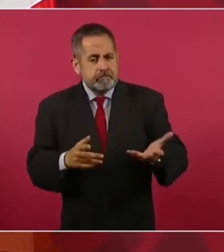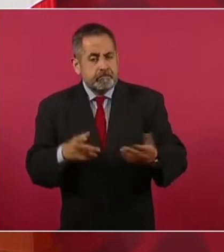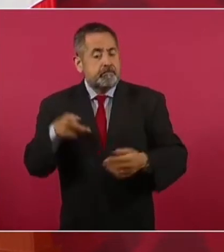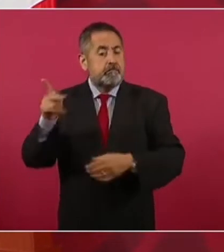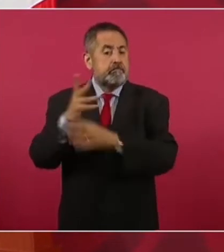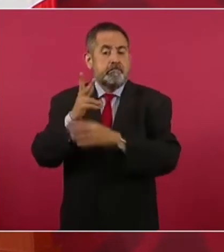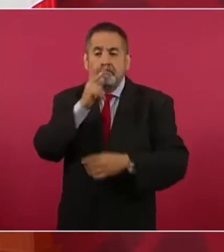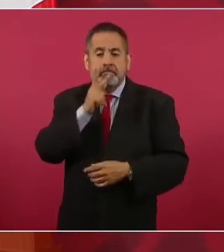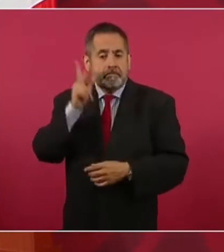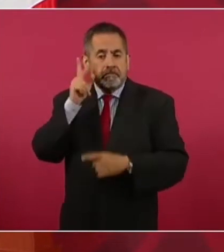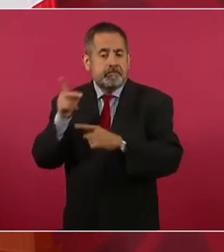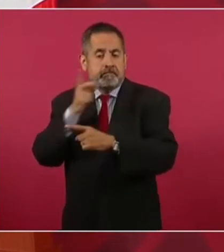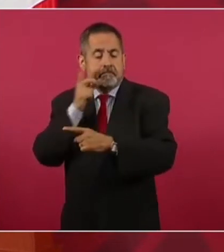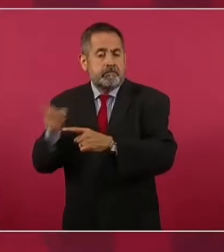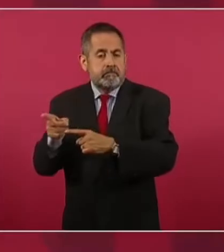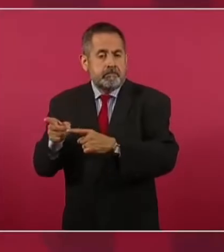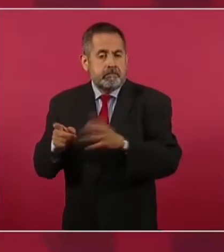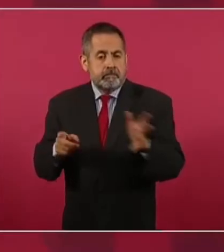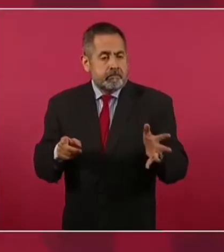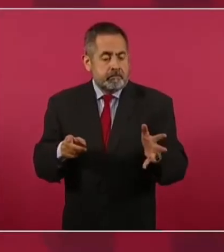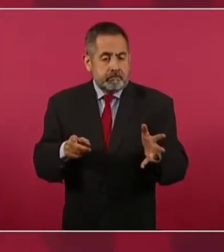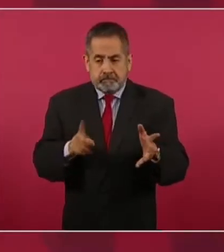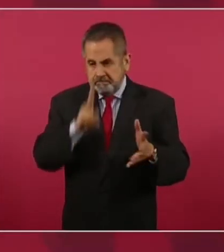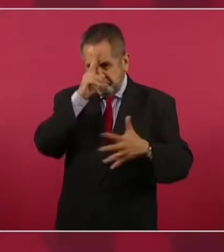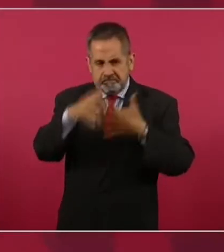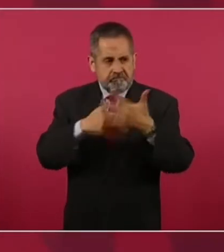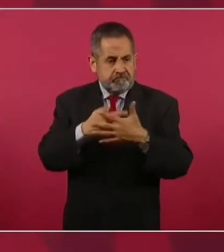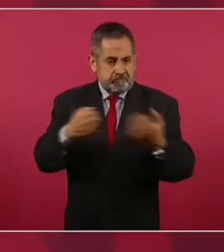dice, la violencia no es el camino,